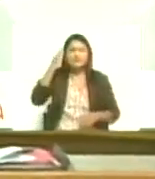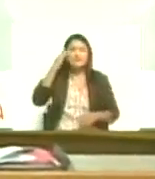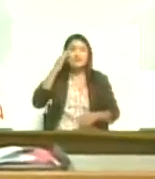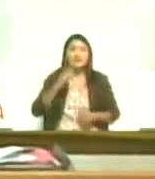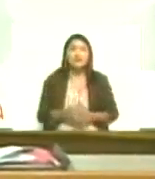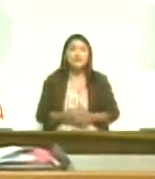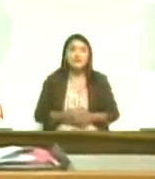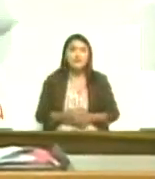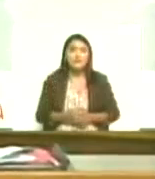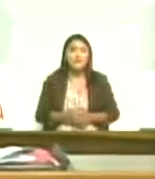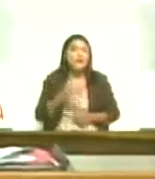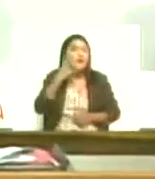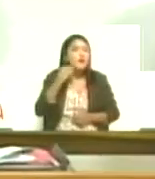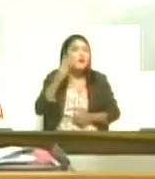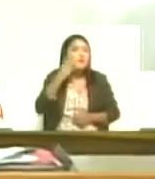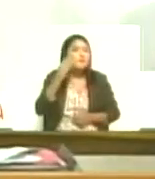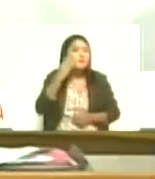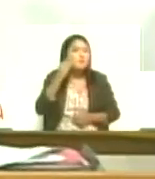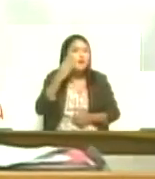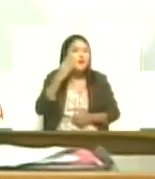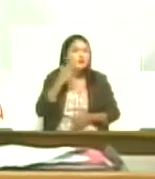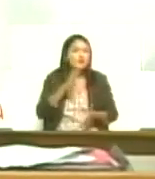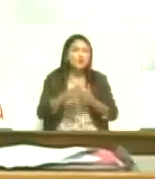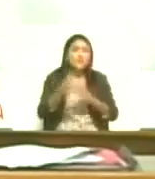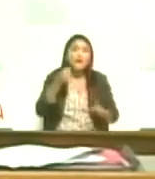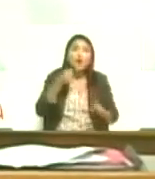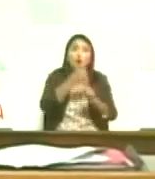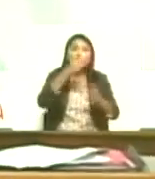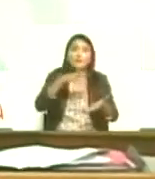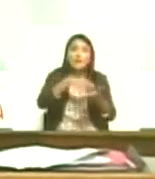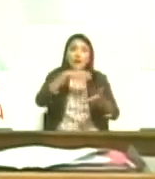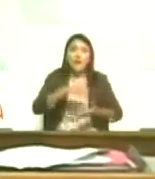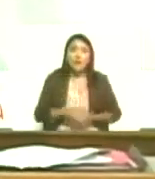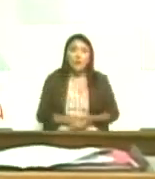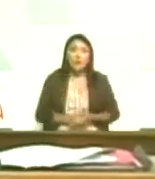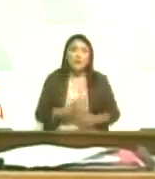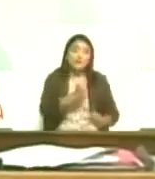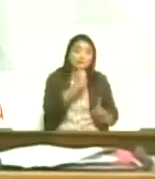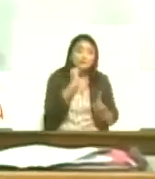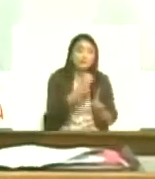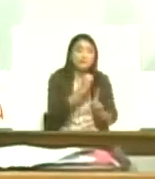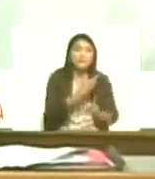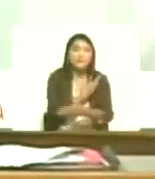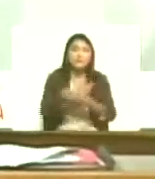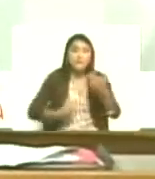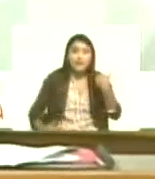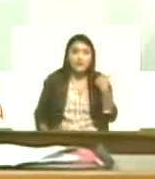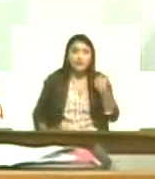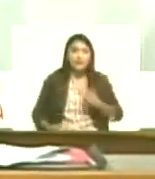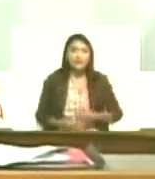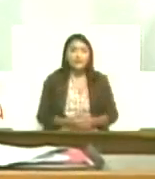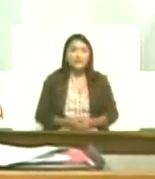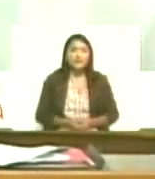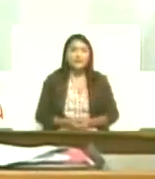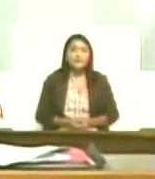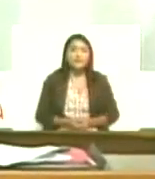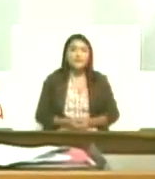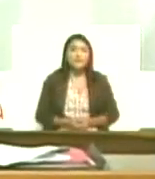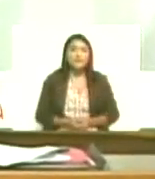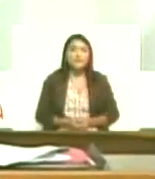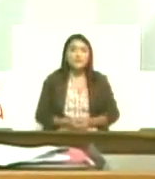después de tantas experiencias de golpes de Estado, de asesinatos de presidentes, de jefes de Estado, de dignatarios,